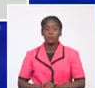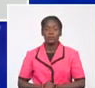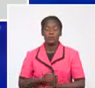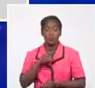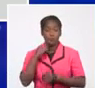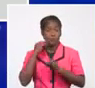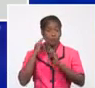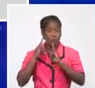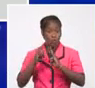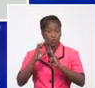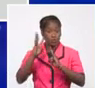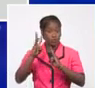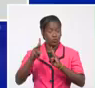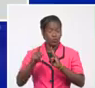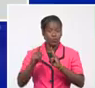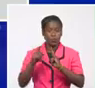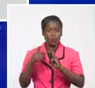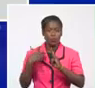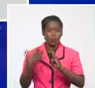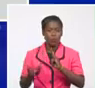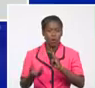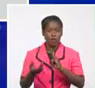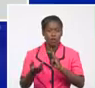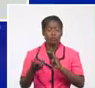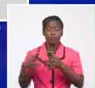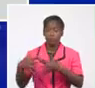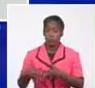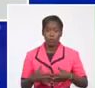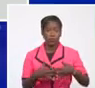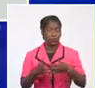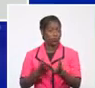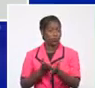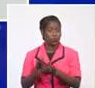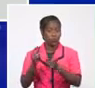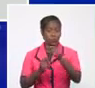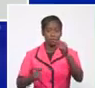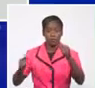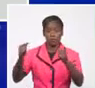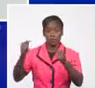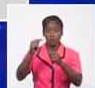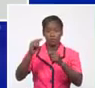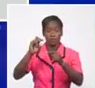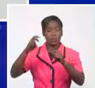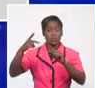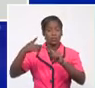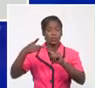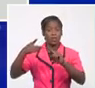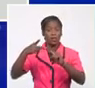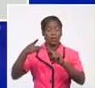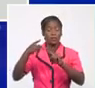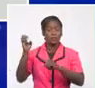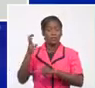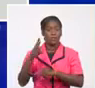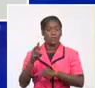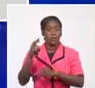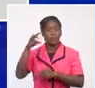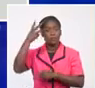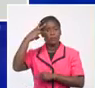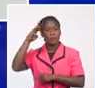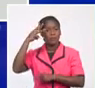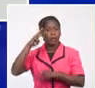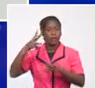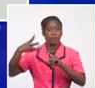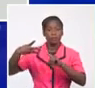fallecidos, además de Estados Unidos a la cabeza, Brasil en el segundo lugar, México, que siempre